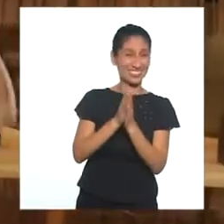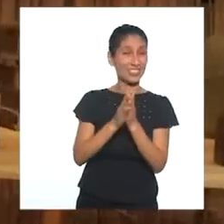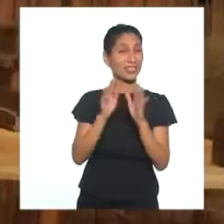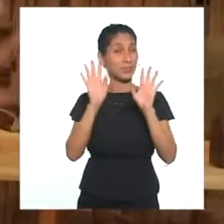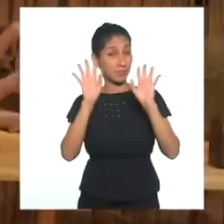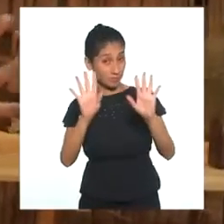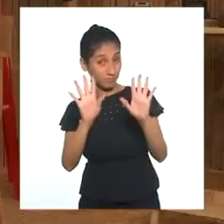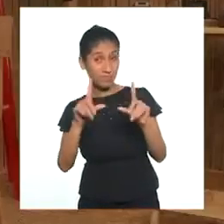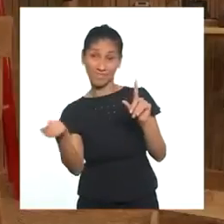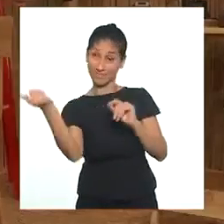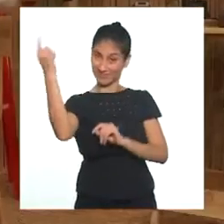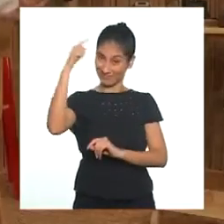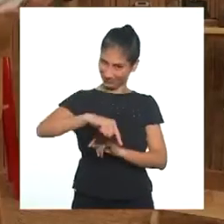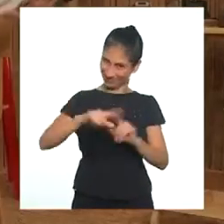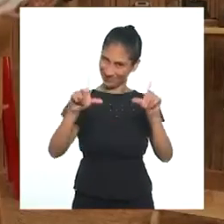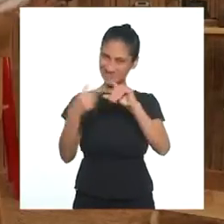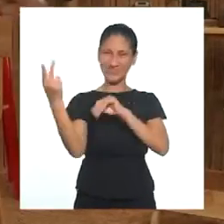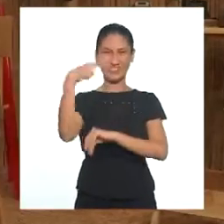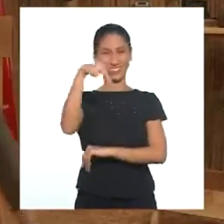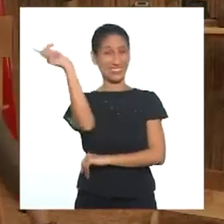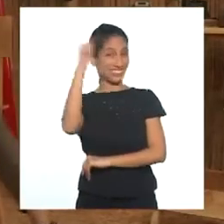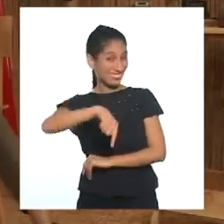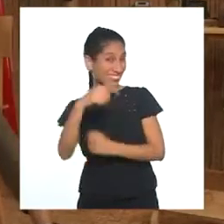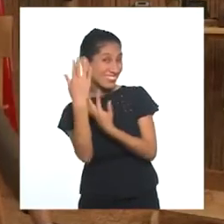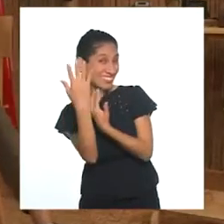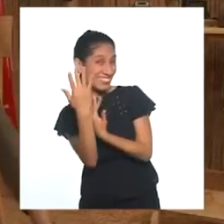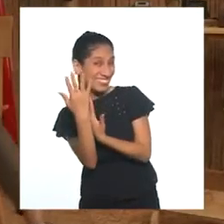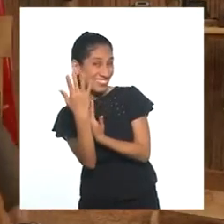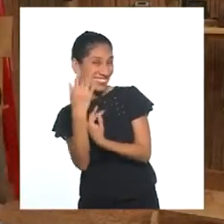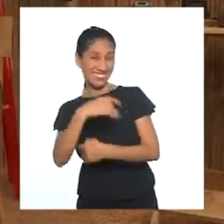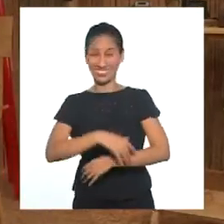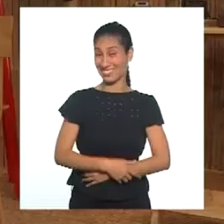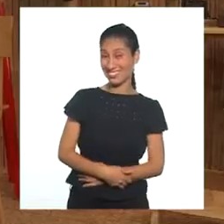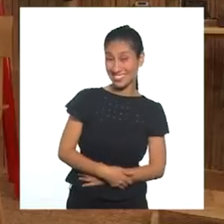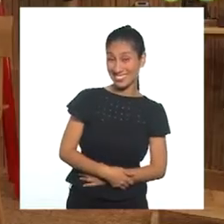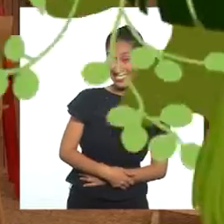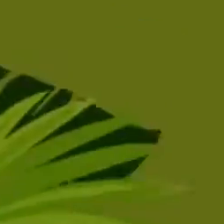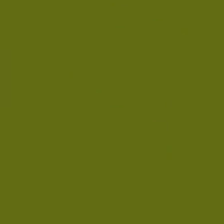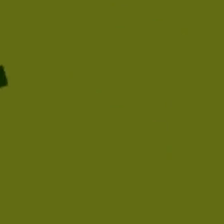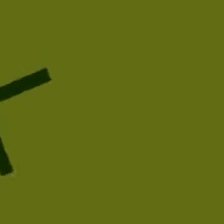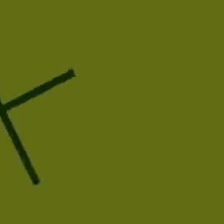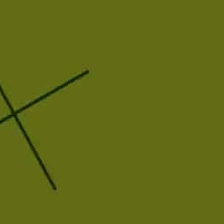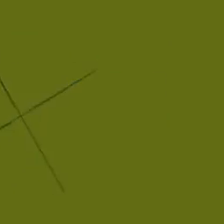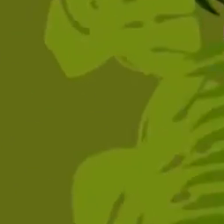¡Genial! ¡Ya volvemos después de la pausa! ¡No se muevan!